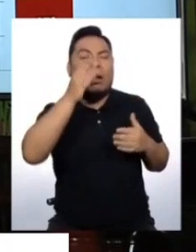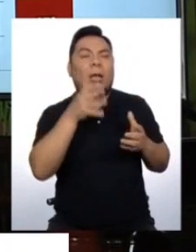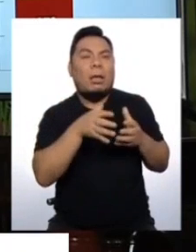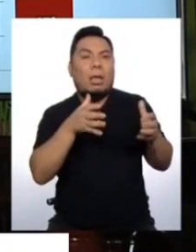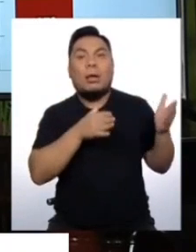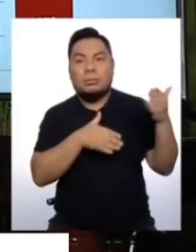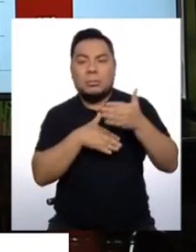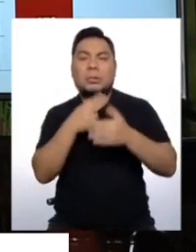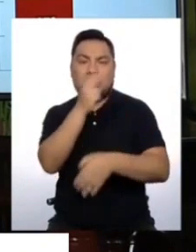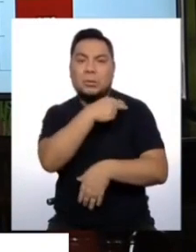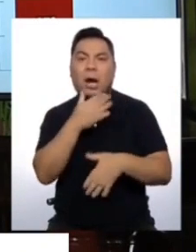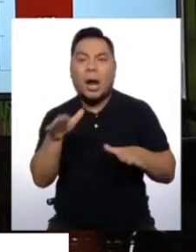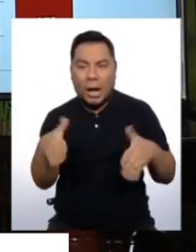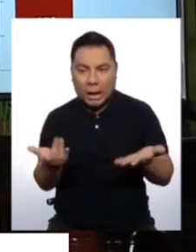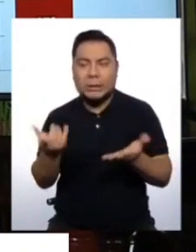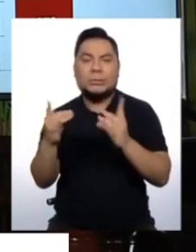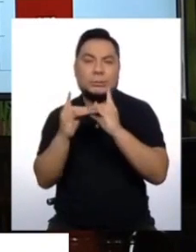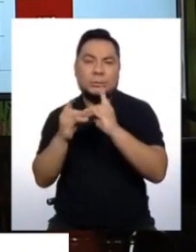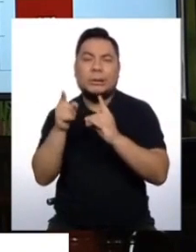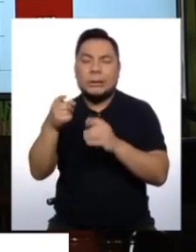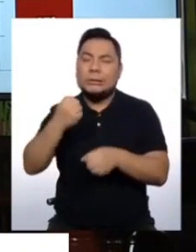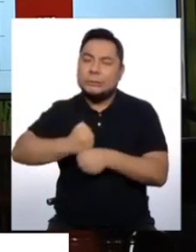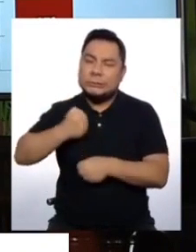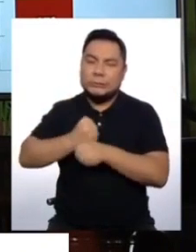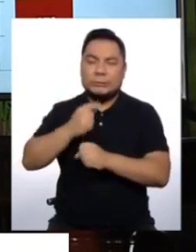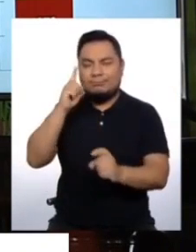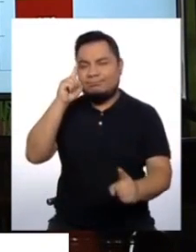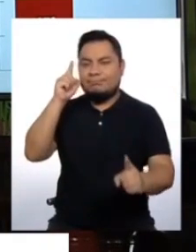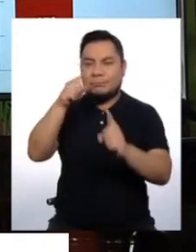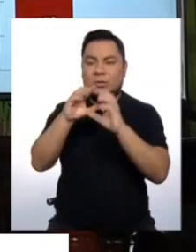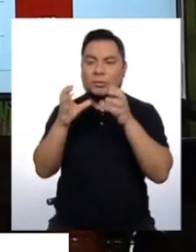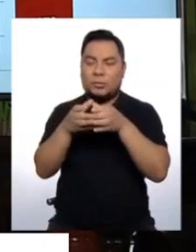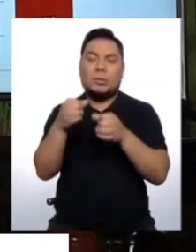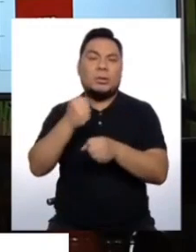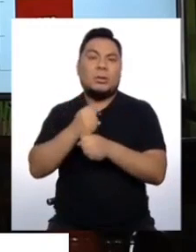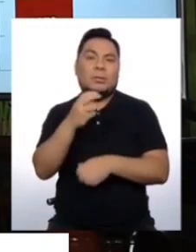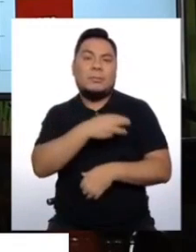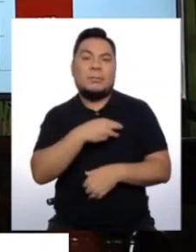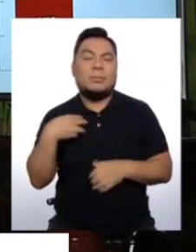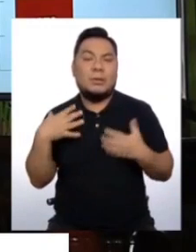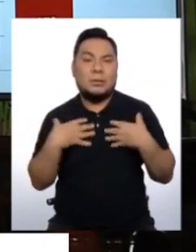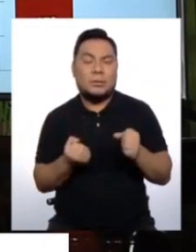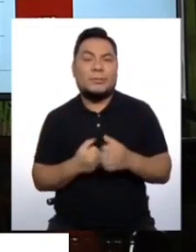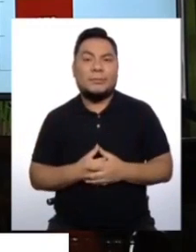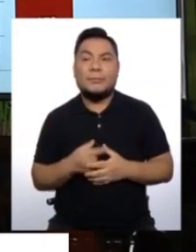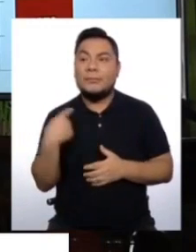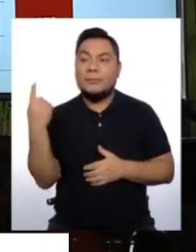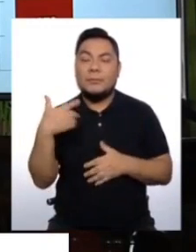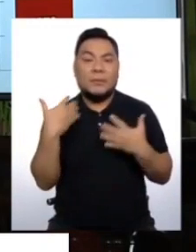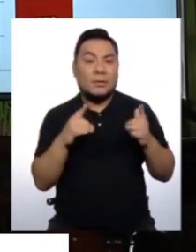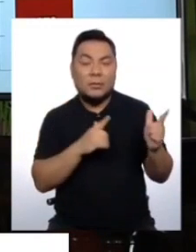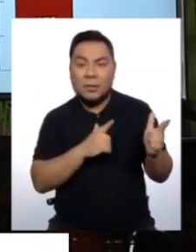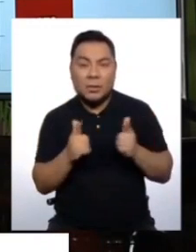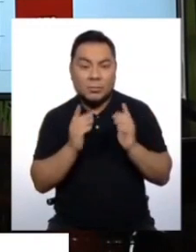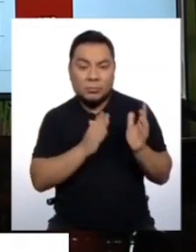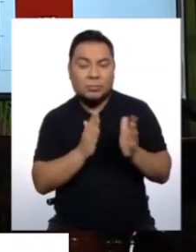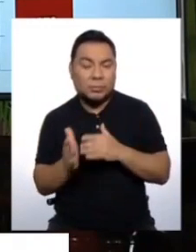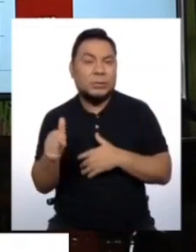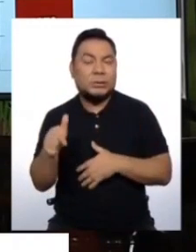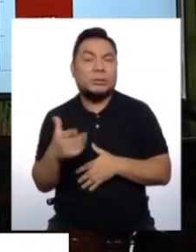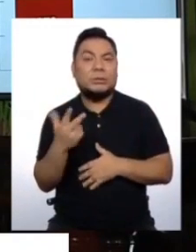es la proyección que ha hecho el equipo profesional del Ministerio de Salud, y si estamos preparados con